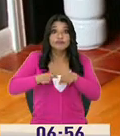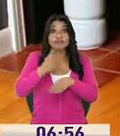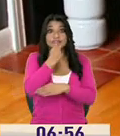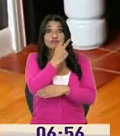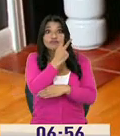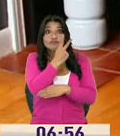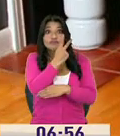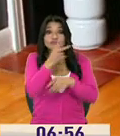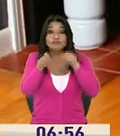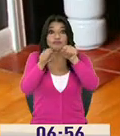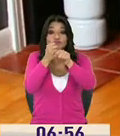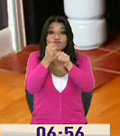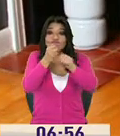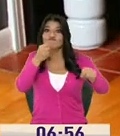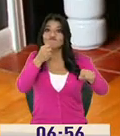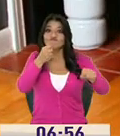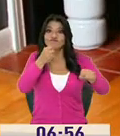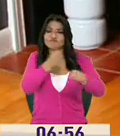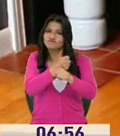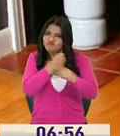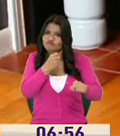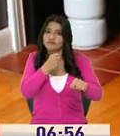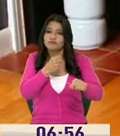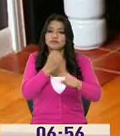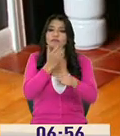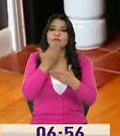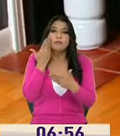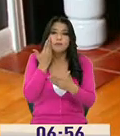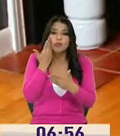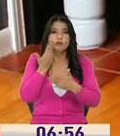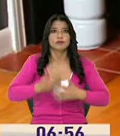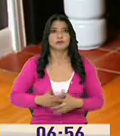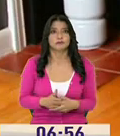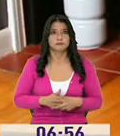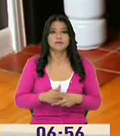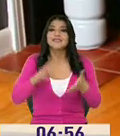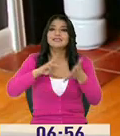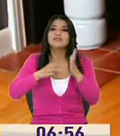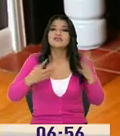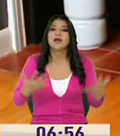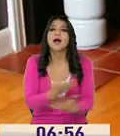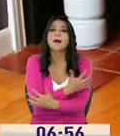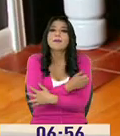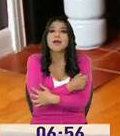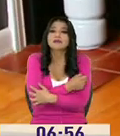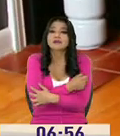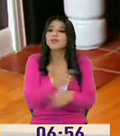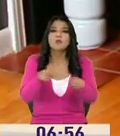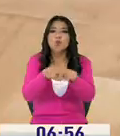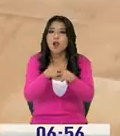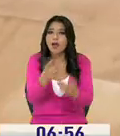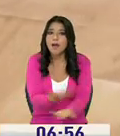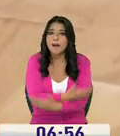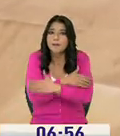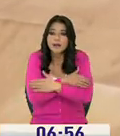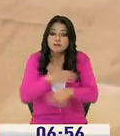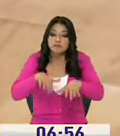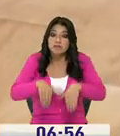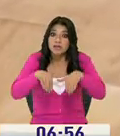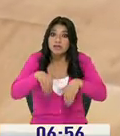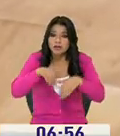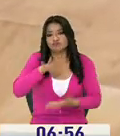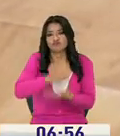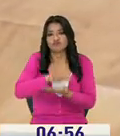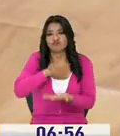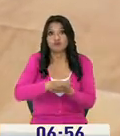en su espalda hace un nudo firme y cómodo esto simula un abrazo para que el perro se mantenga tranquilo y quizá uno de los consejos